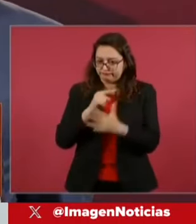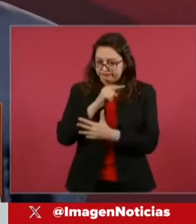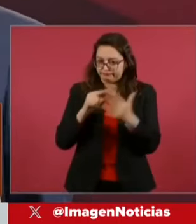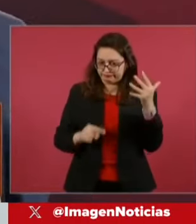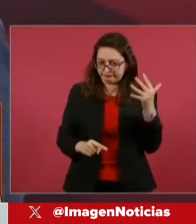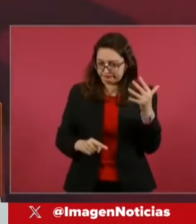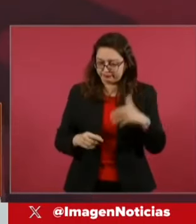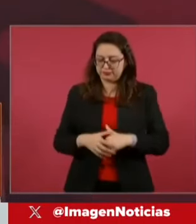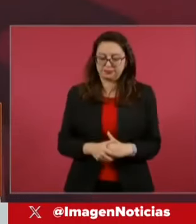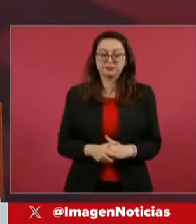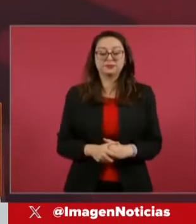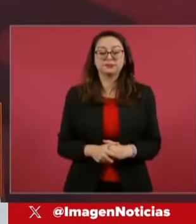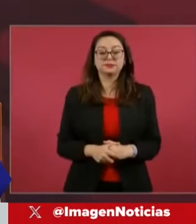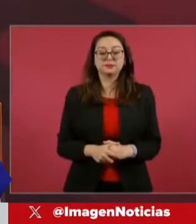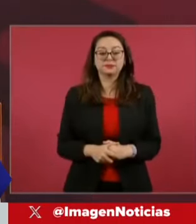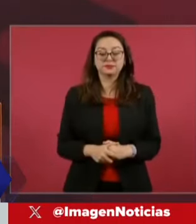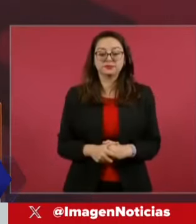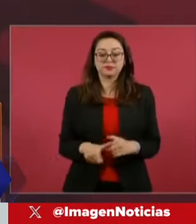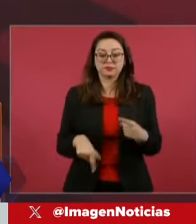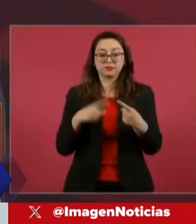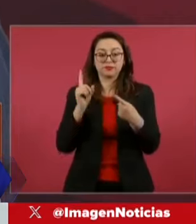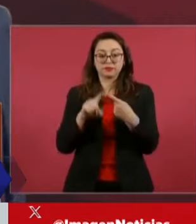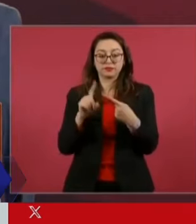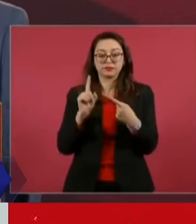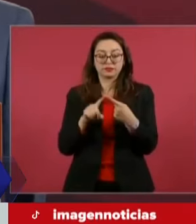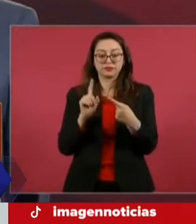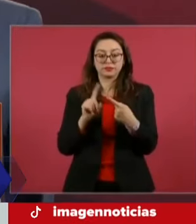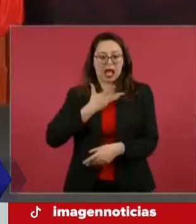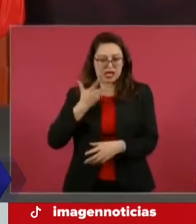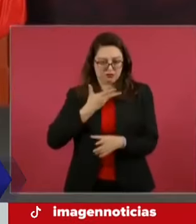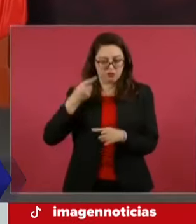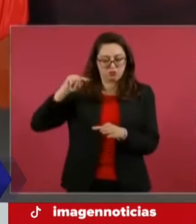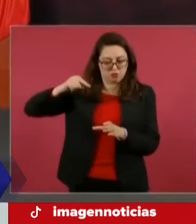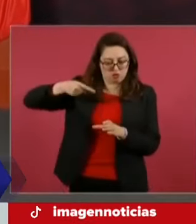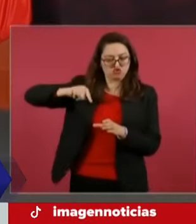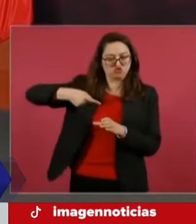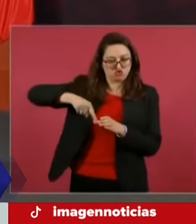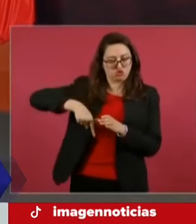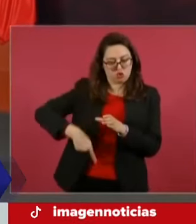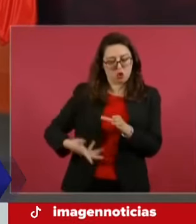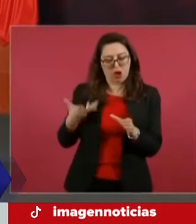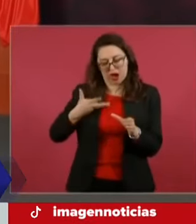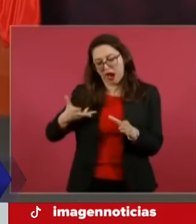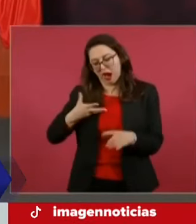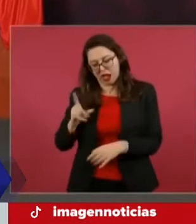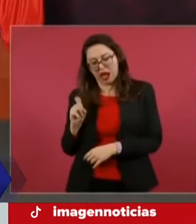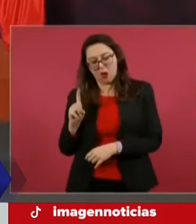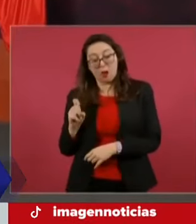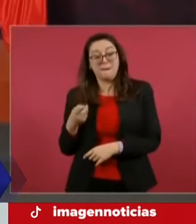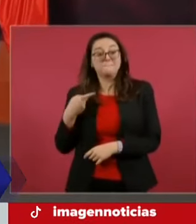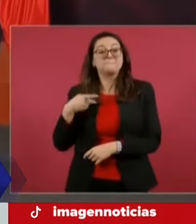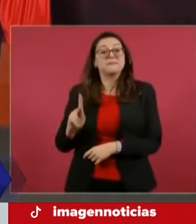Se están reparando equipos de pozos que